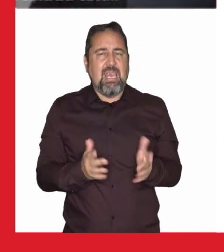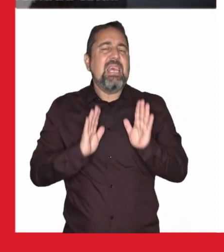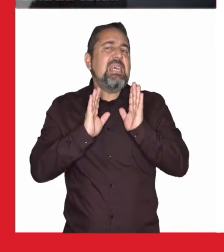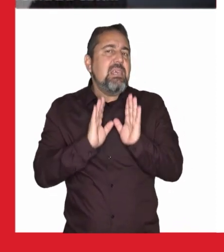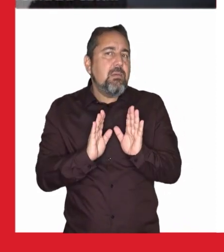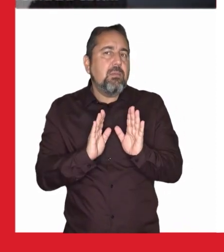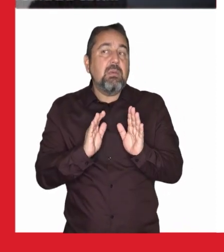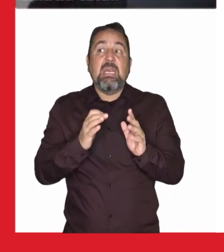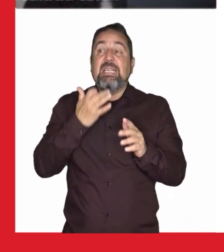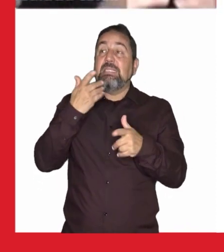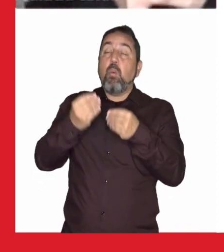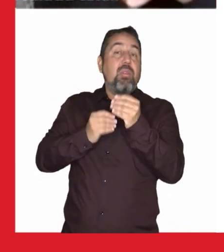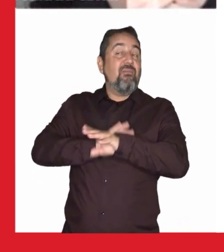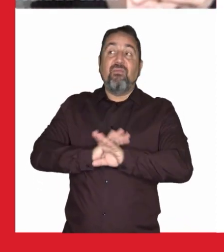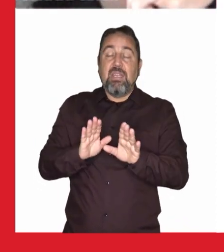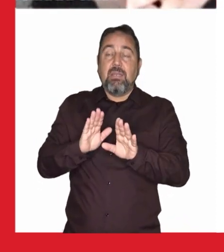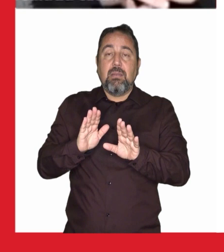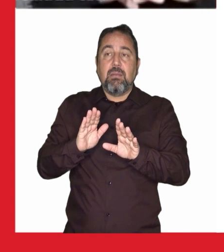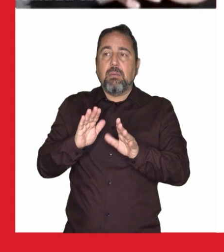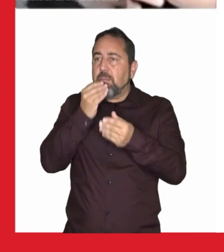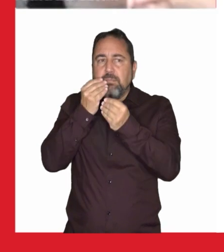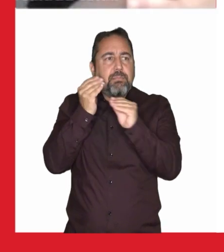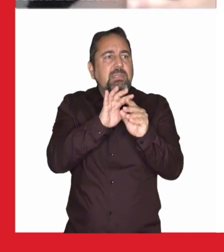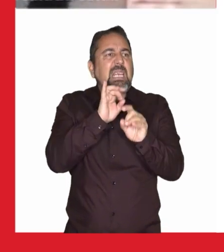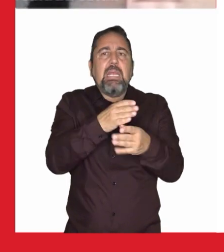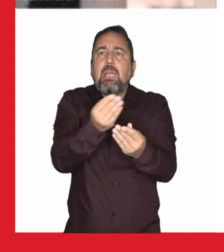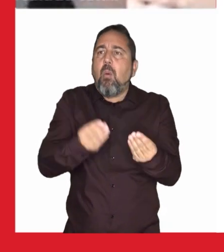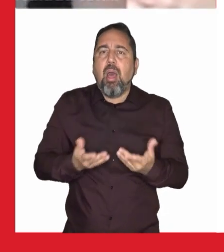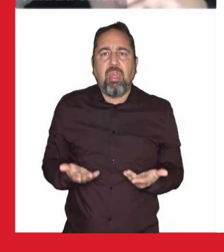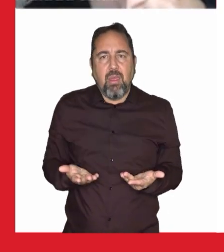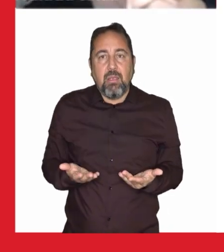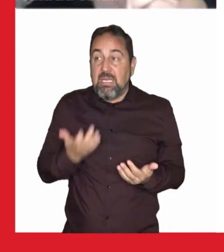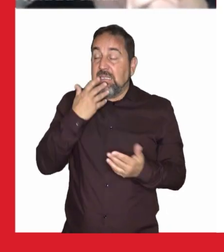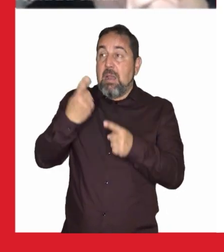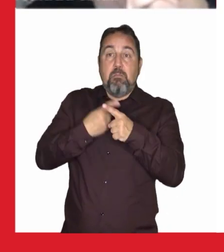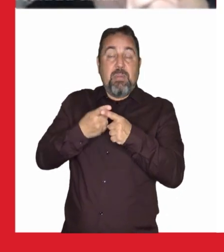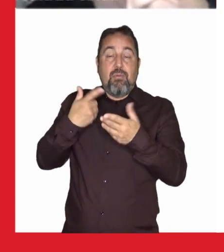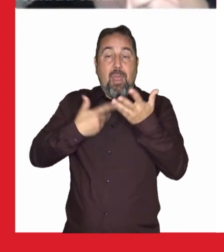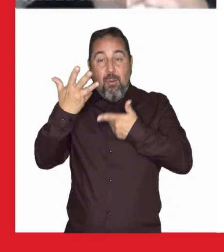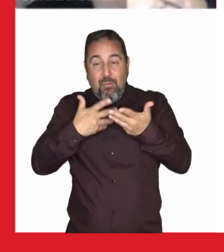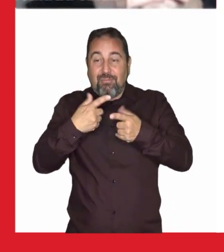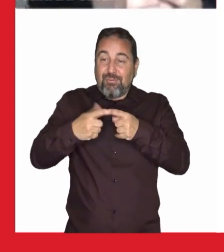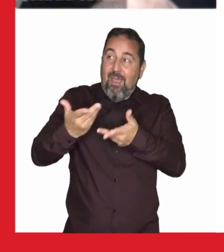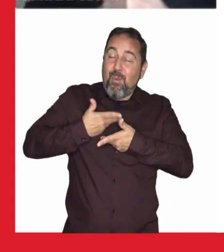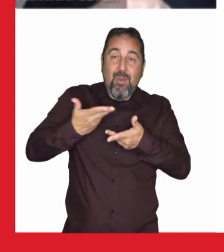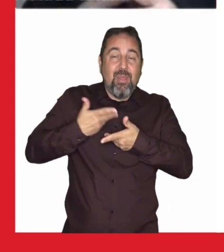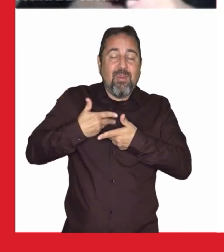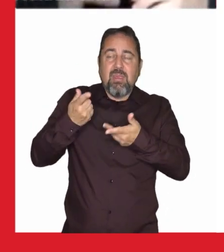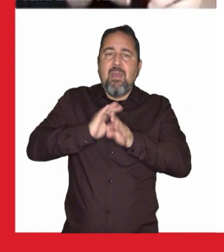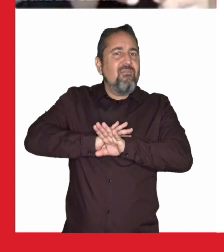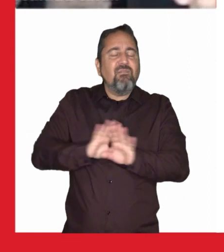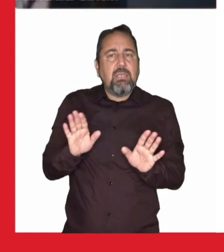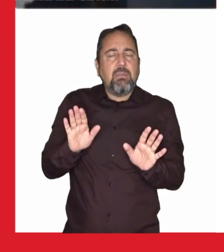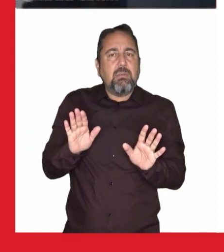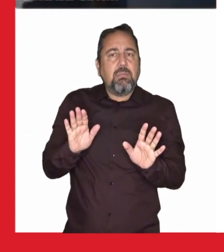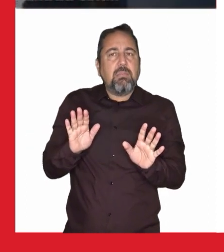empresa. ¿Sí? Y si lo va a dejar de hacer, ¿quién lo va a hacer? ¿Sí? Es decir, si mi primo va a